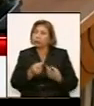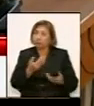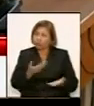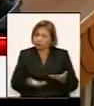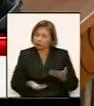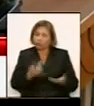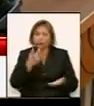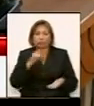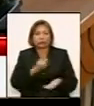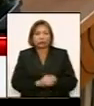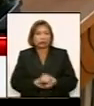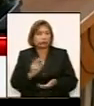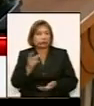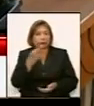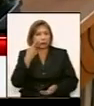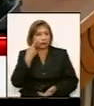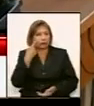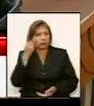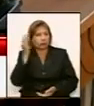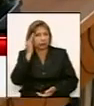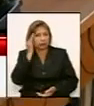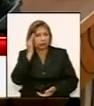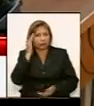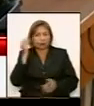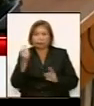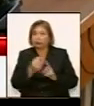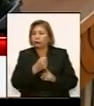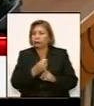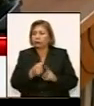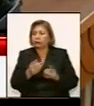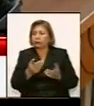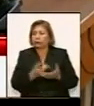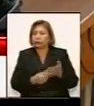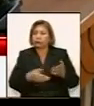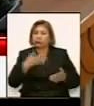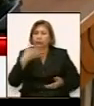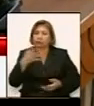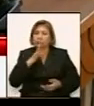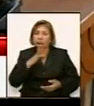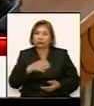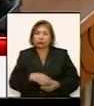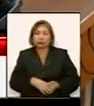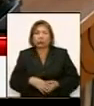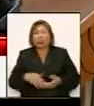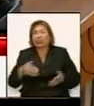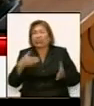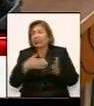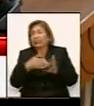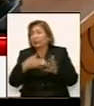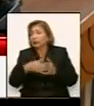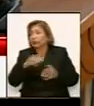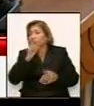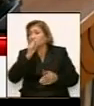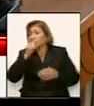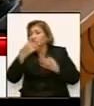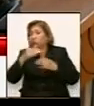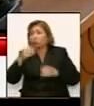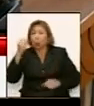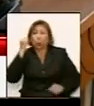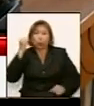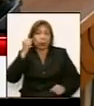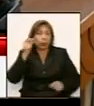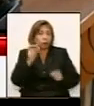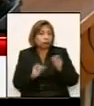esto hace que no sepan reconocer cuando se están dando estos ataques coordinados de los que les cuento o cuando se está buscando hostigar a una periodista o a un defensor de derechos